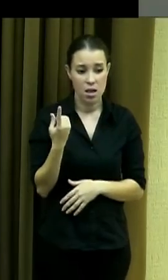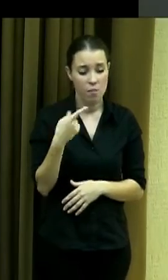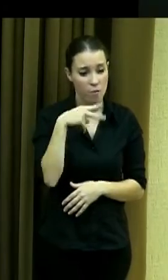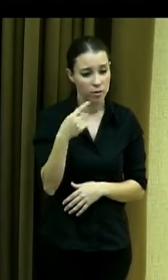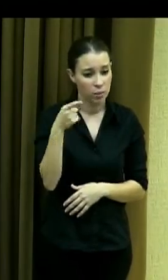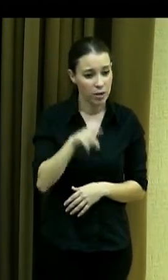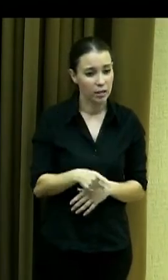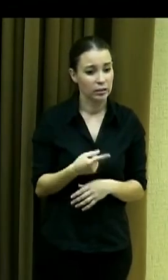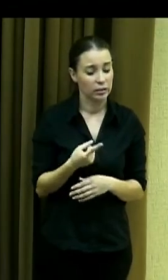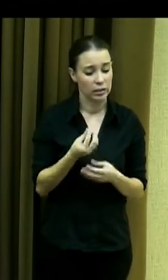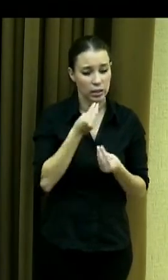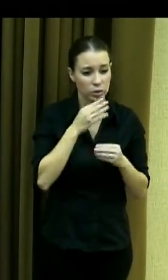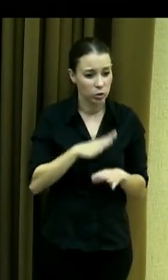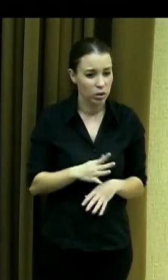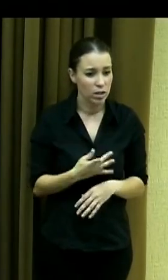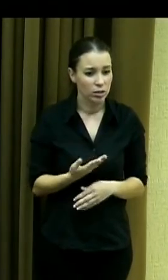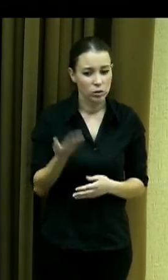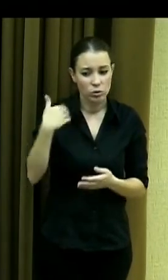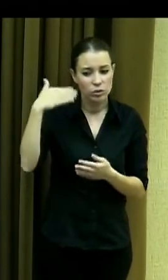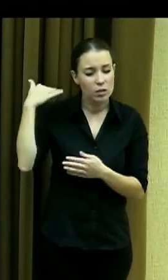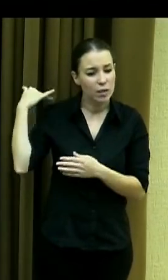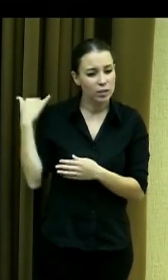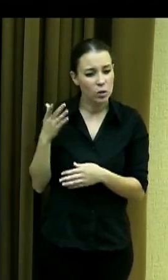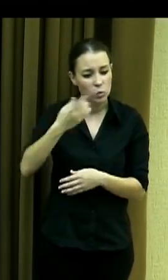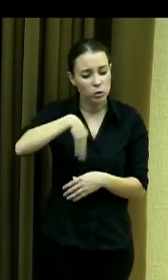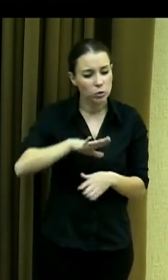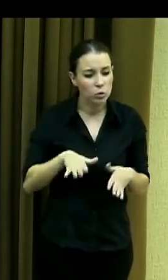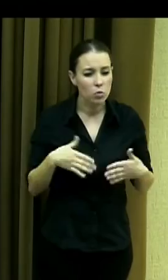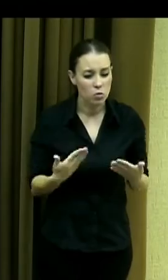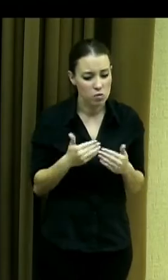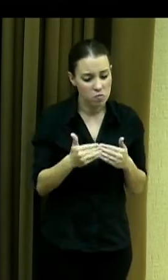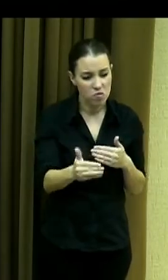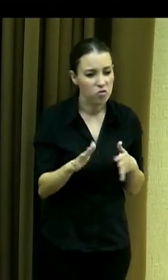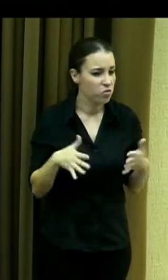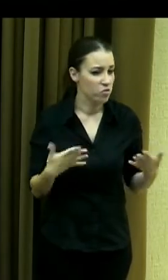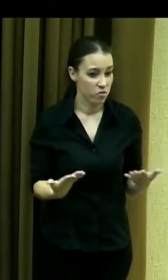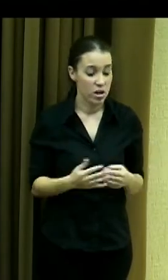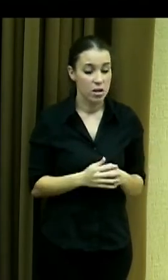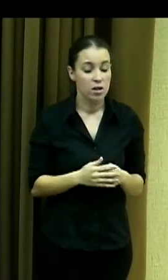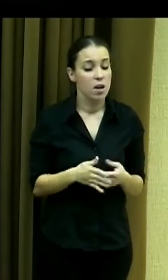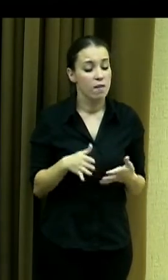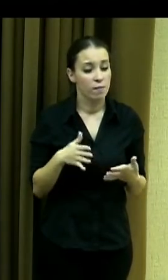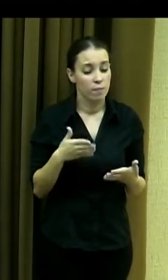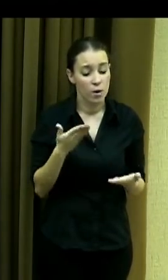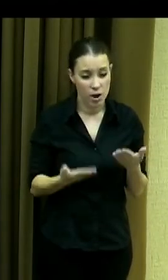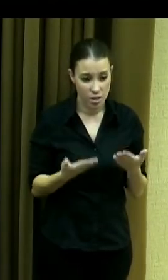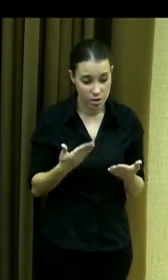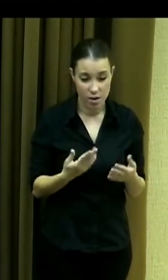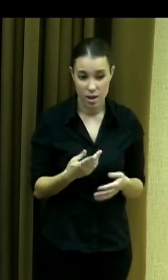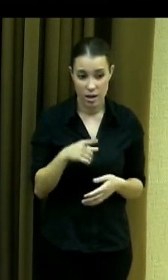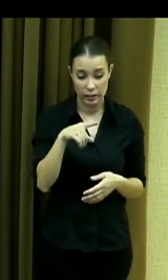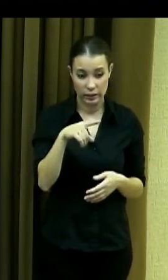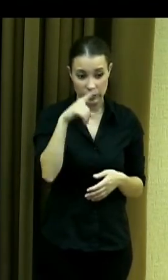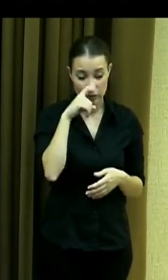bueno, hacia dónde vamos, de dónde venimos y hacia dónde vamos. La valoración de la discapacidad en los años 70 tenía